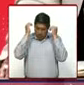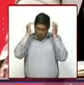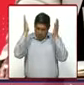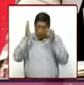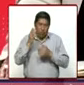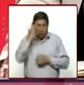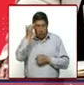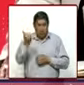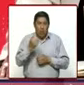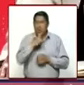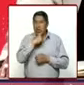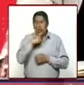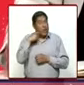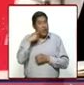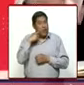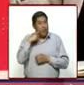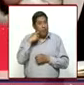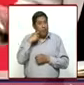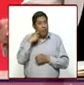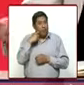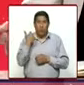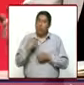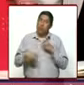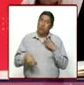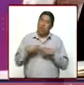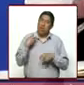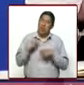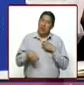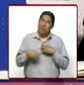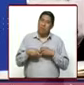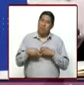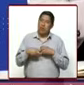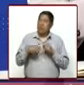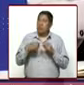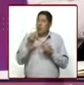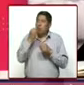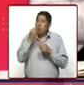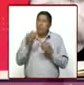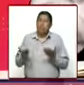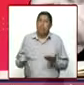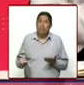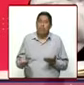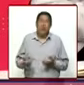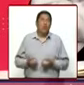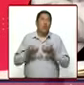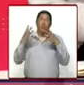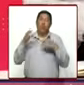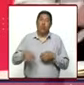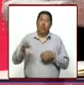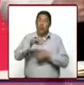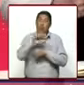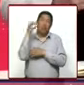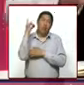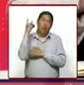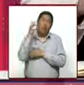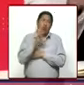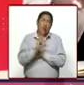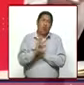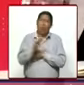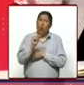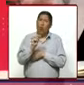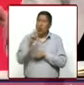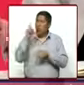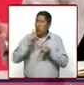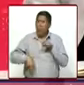alcalde, porque el tema de la sequía va a traer otra problemática, que es el de la inseguridad alimentaria. Ya en muchas regiones del país no están pudiendo